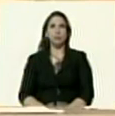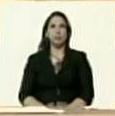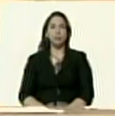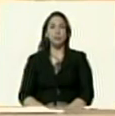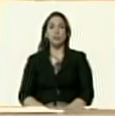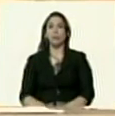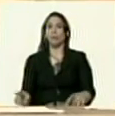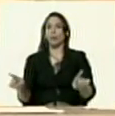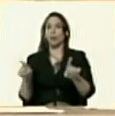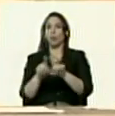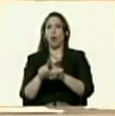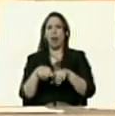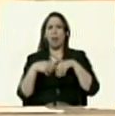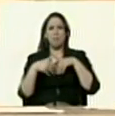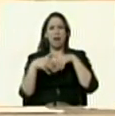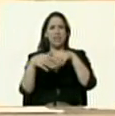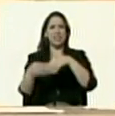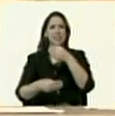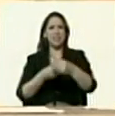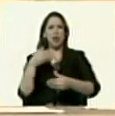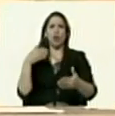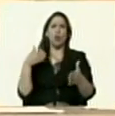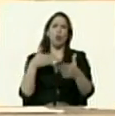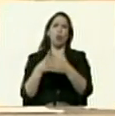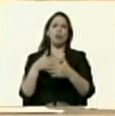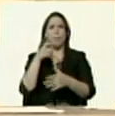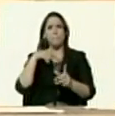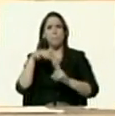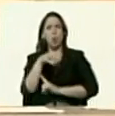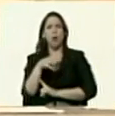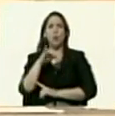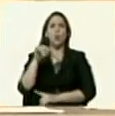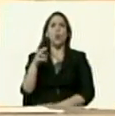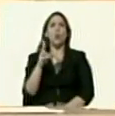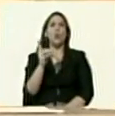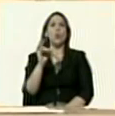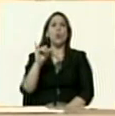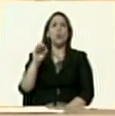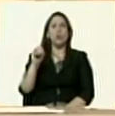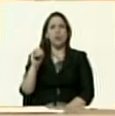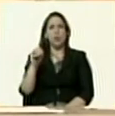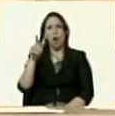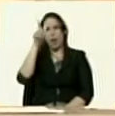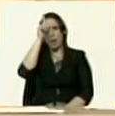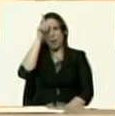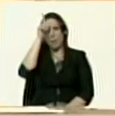Iguales marchas se hicieron contra el pueblo judío en Alemania, en Berlín,